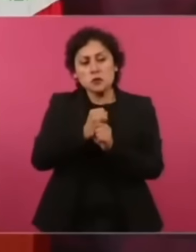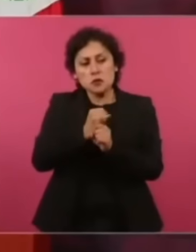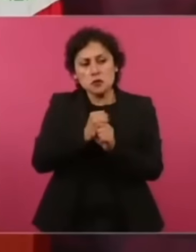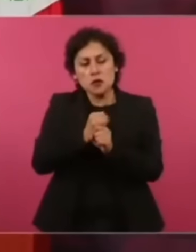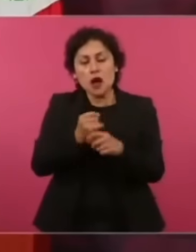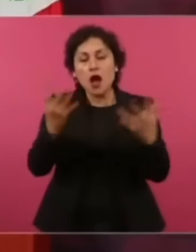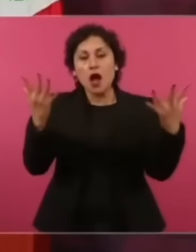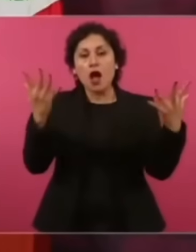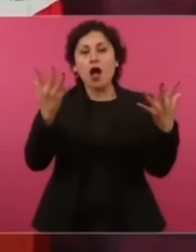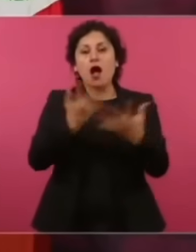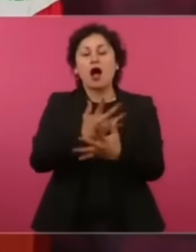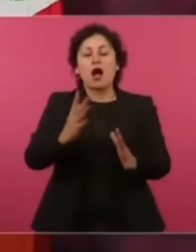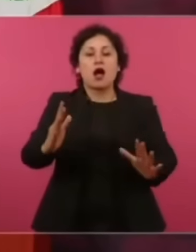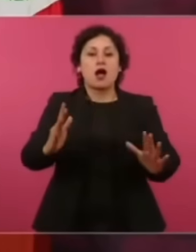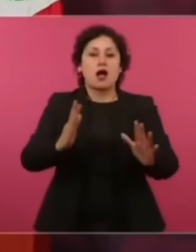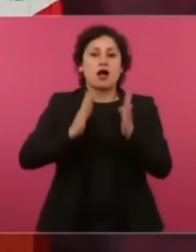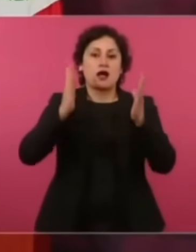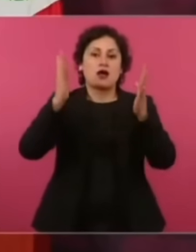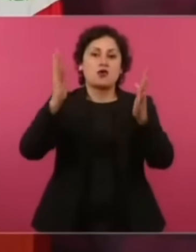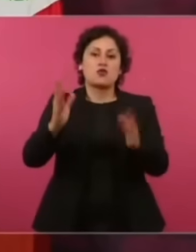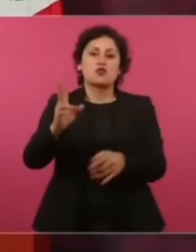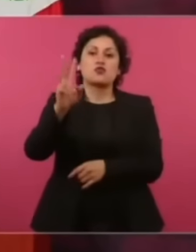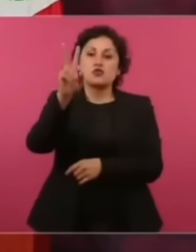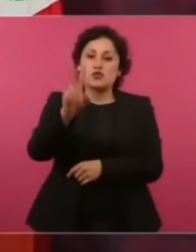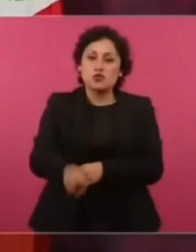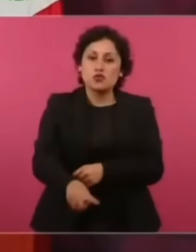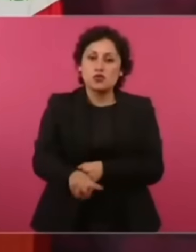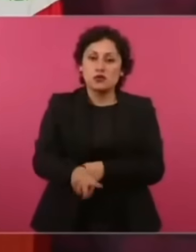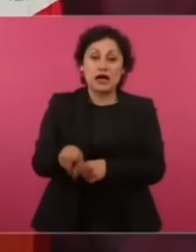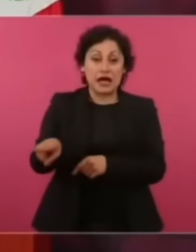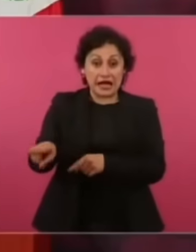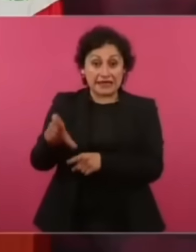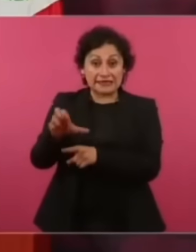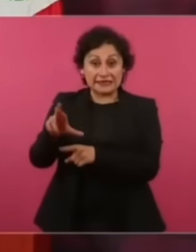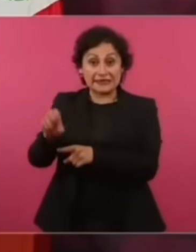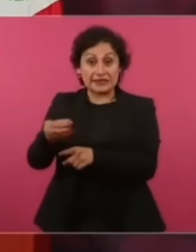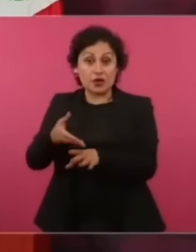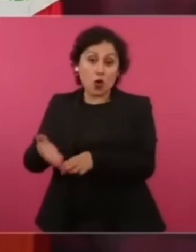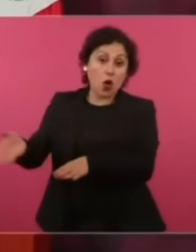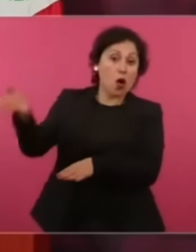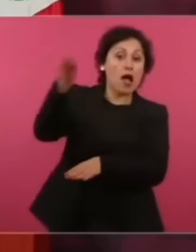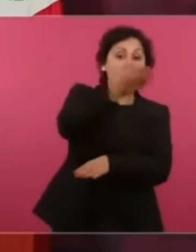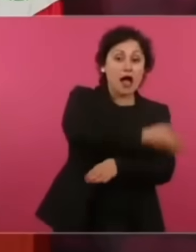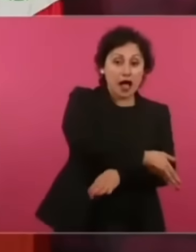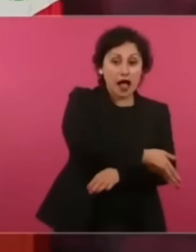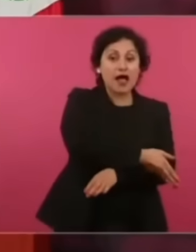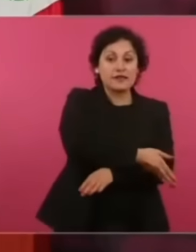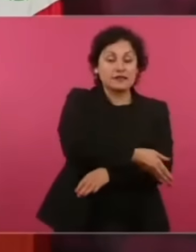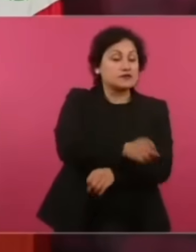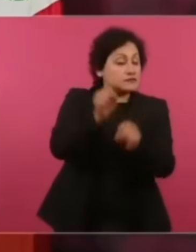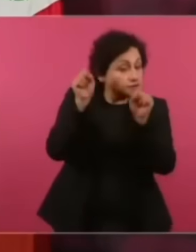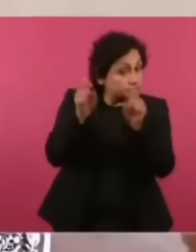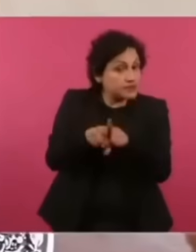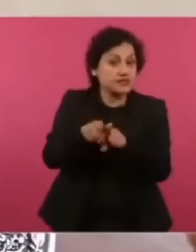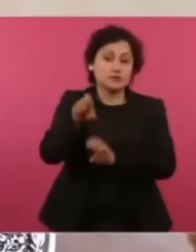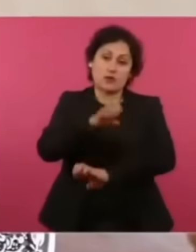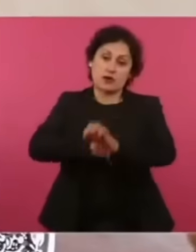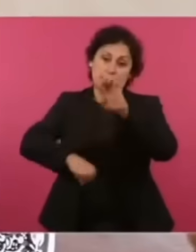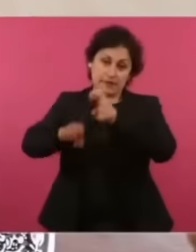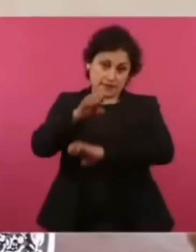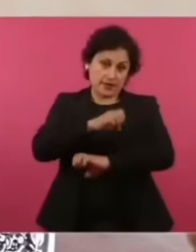antes ya Ciro había hecho lo mismo con la misma empresa de